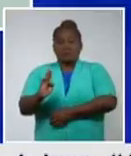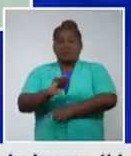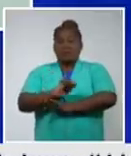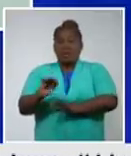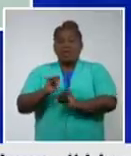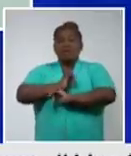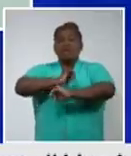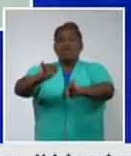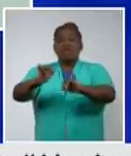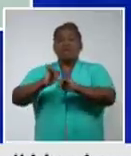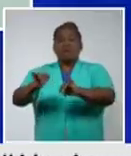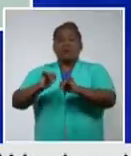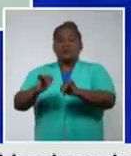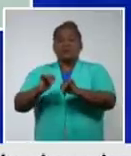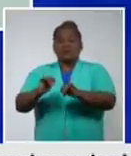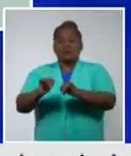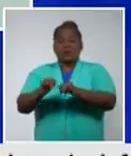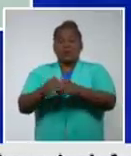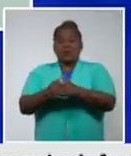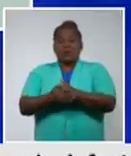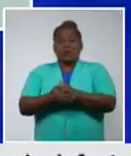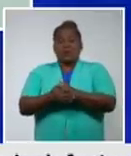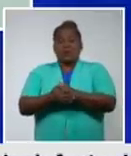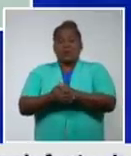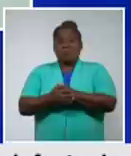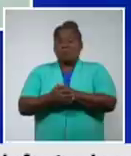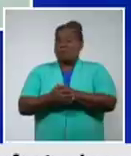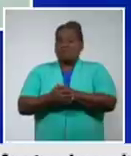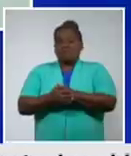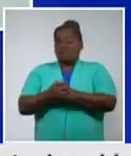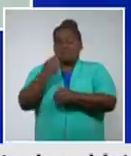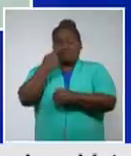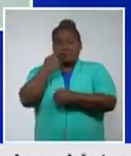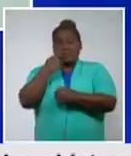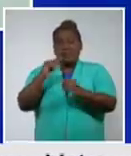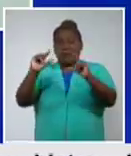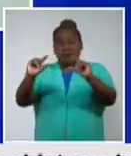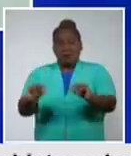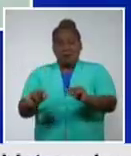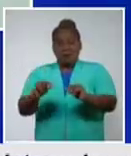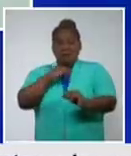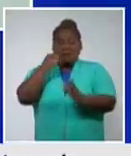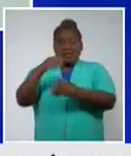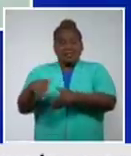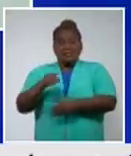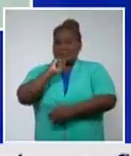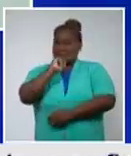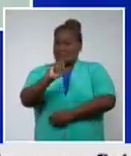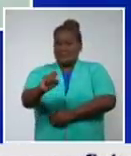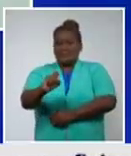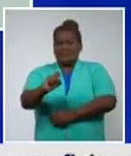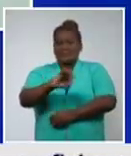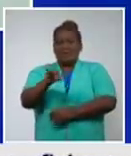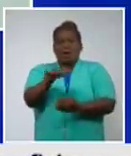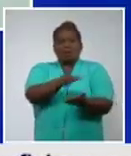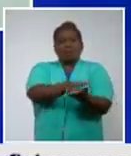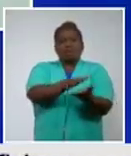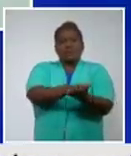dan es de que realmente no se logre la reducción del número de fallecidos, ya acumula